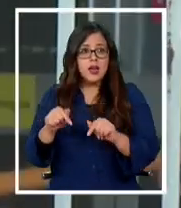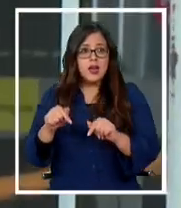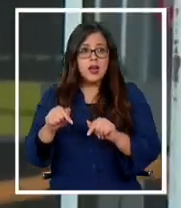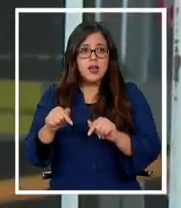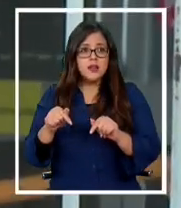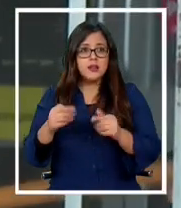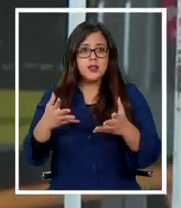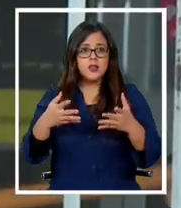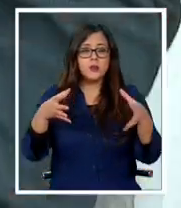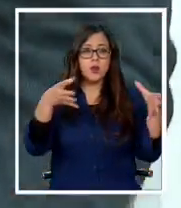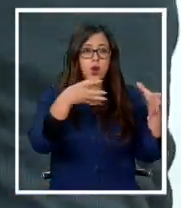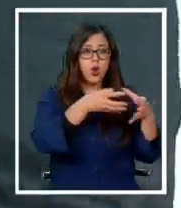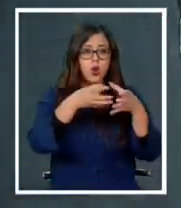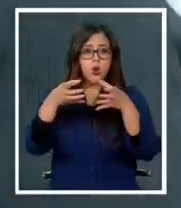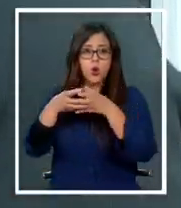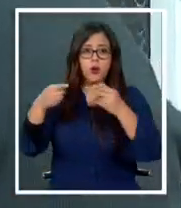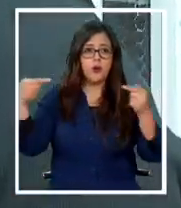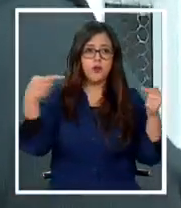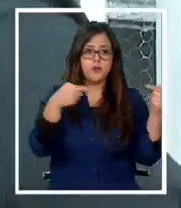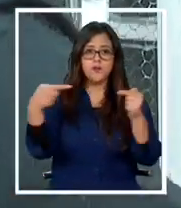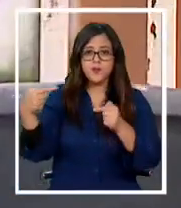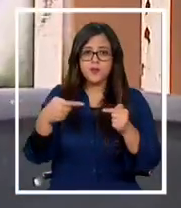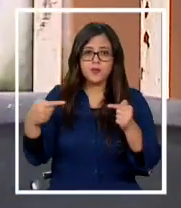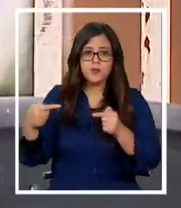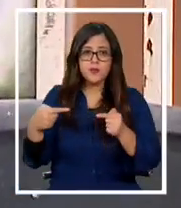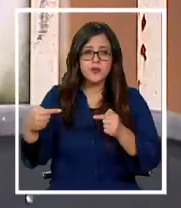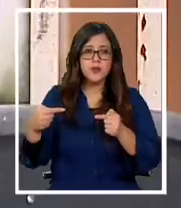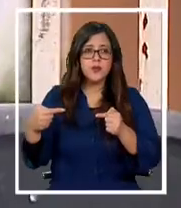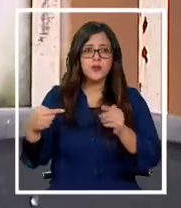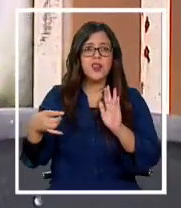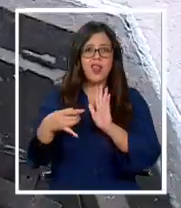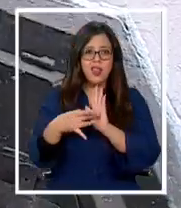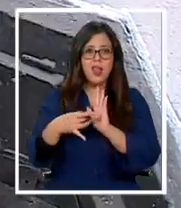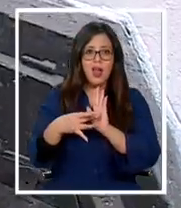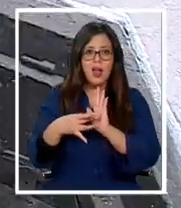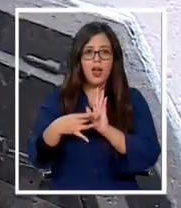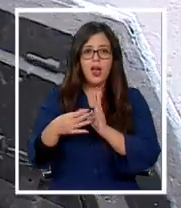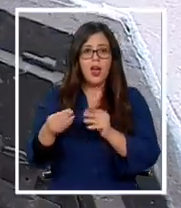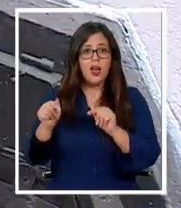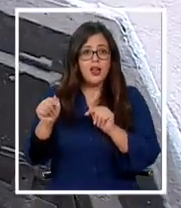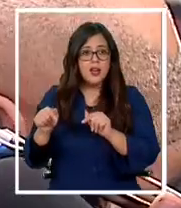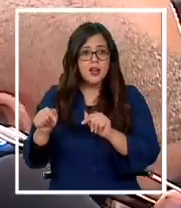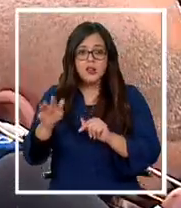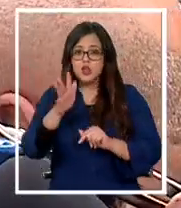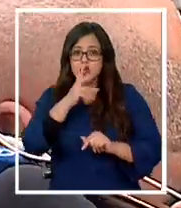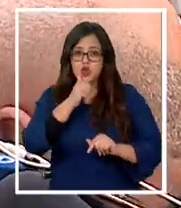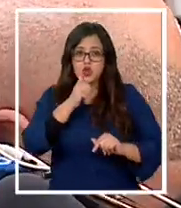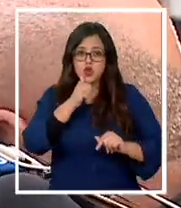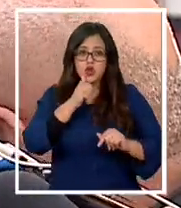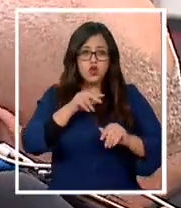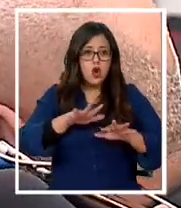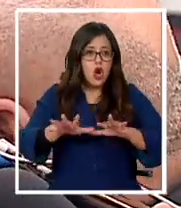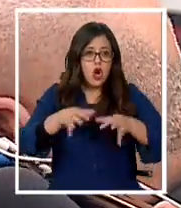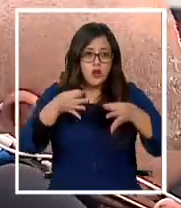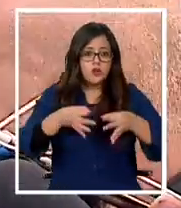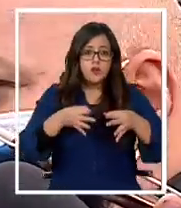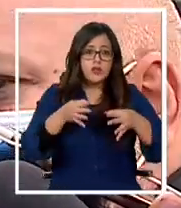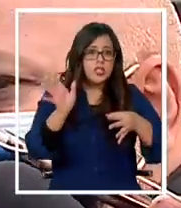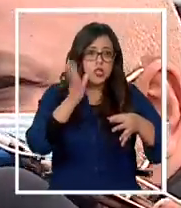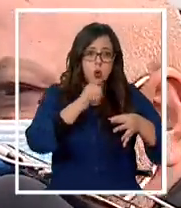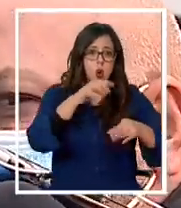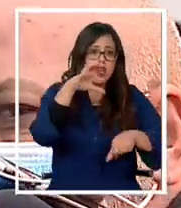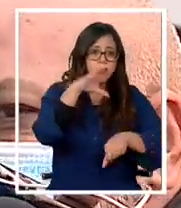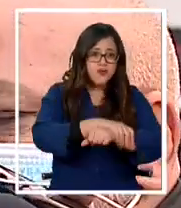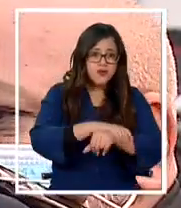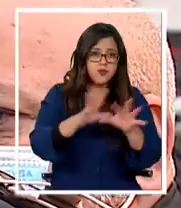disputa territorial de bandas del crimen organizado y mientras no se actúe, no se desarticulen estas